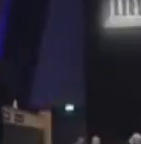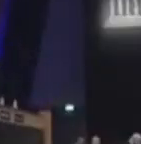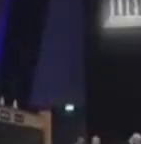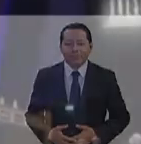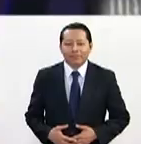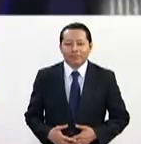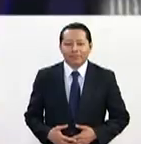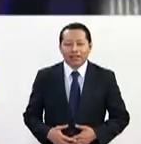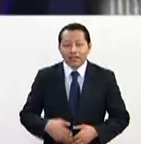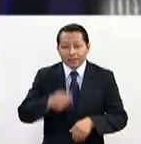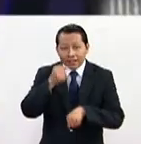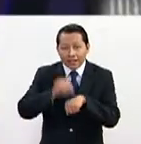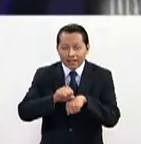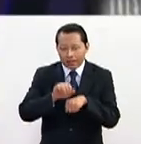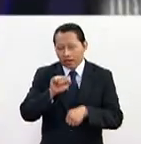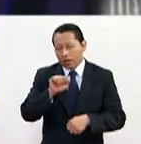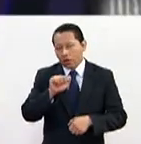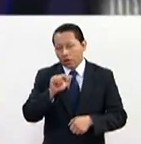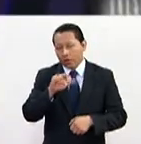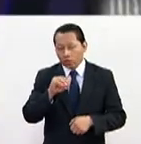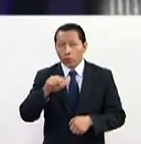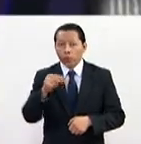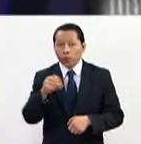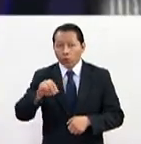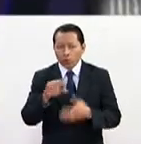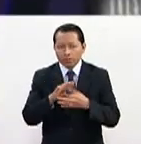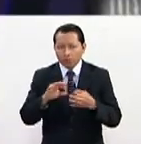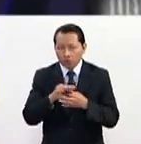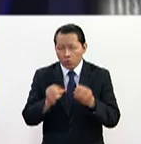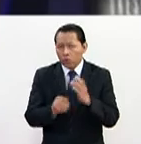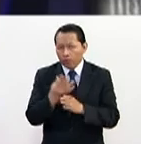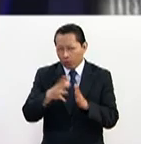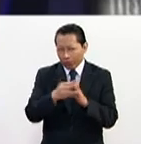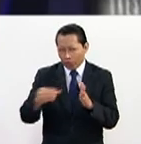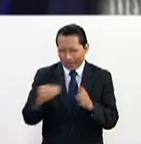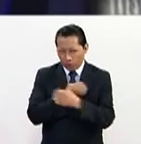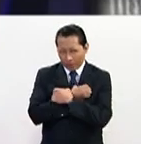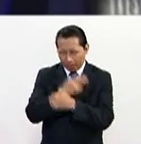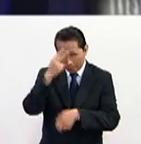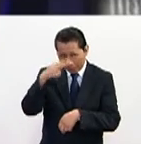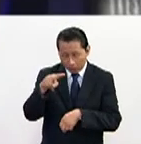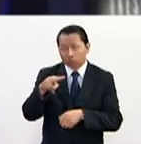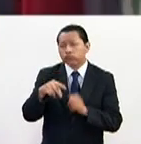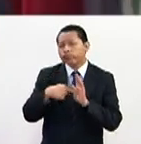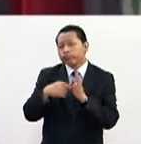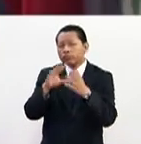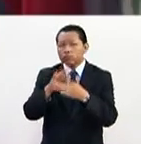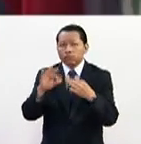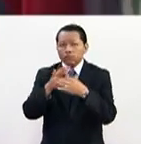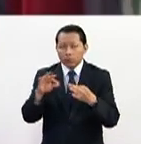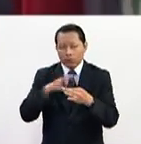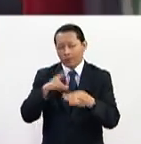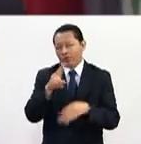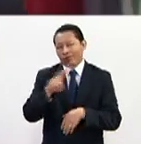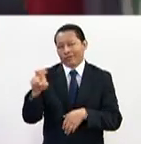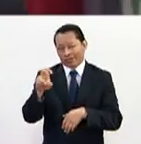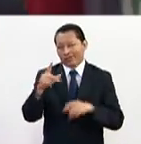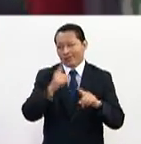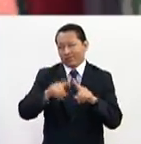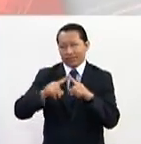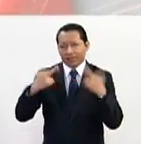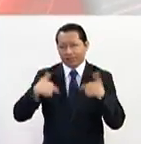El secretario Aurelio Nuño destacó los avances del nuevo modelo educativo en México ante 200 ministros de la UNESCO en